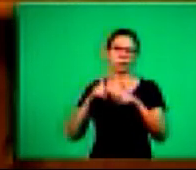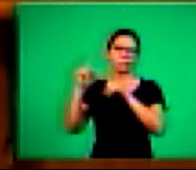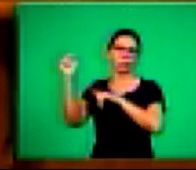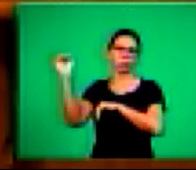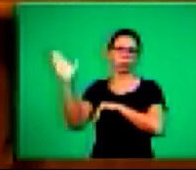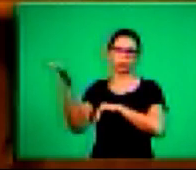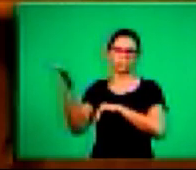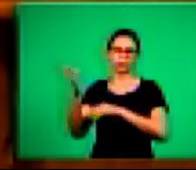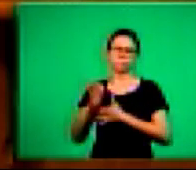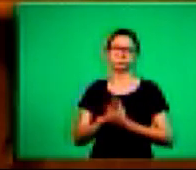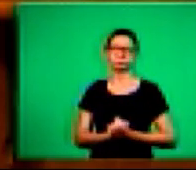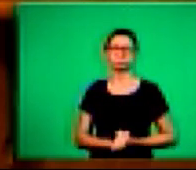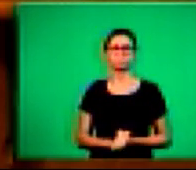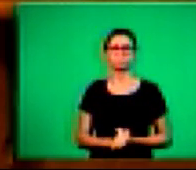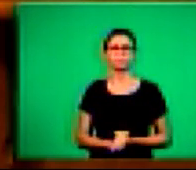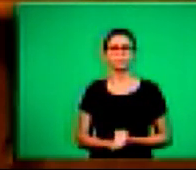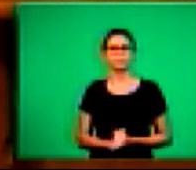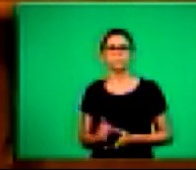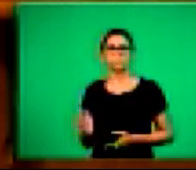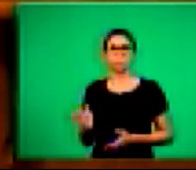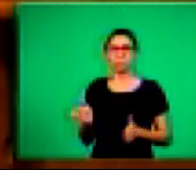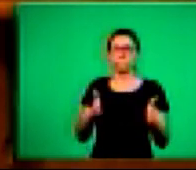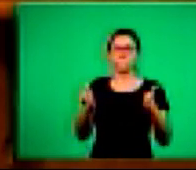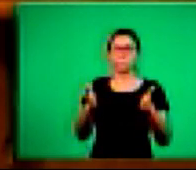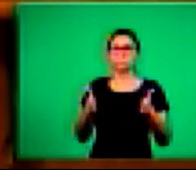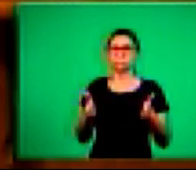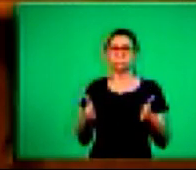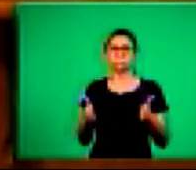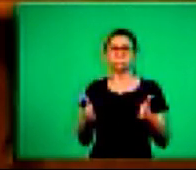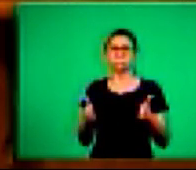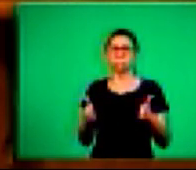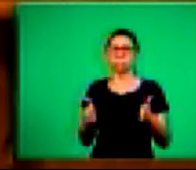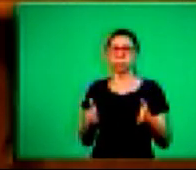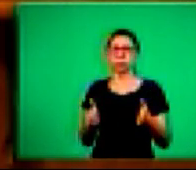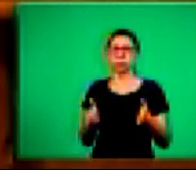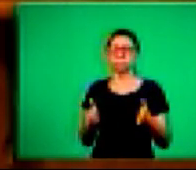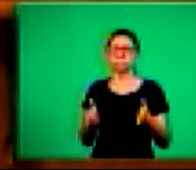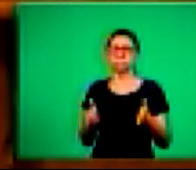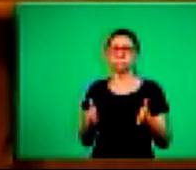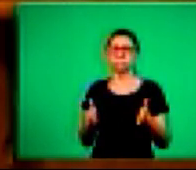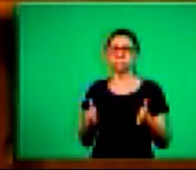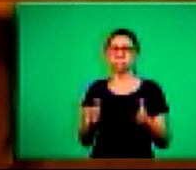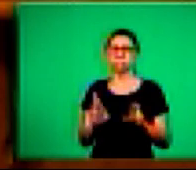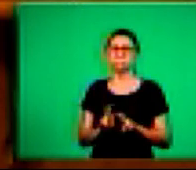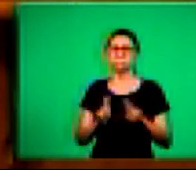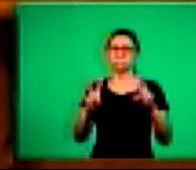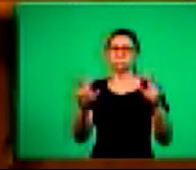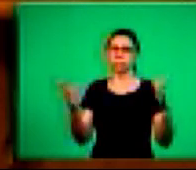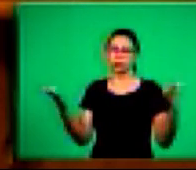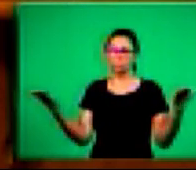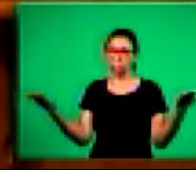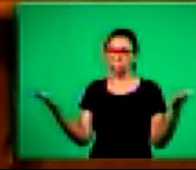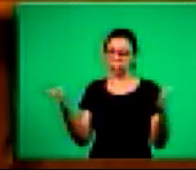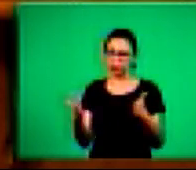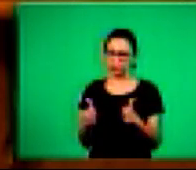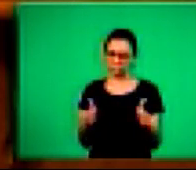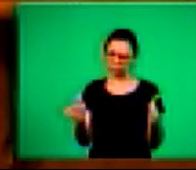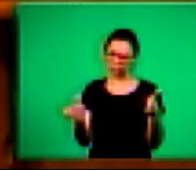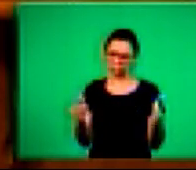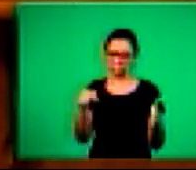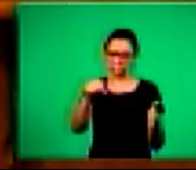a la eternidad ahora es otro periodo un periodo donde hay una preocupación